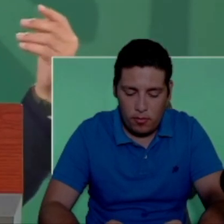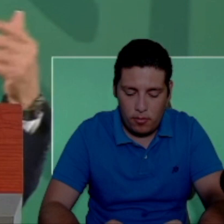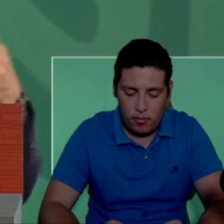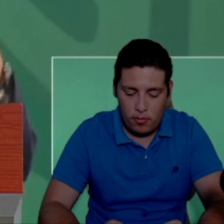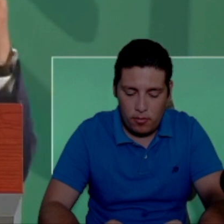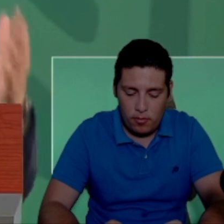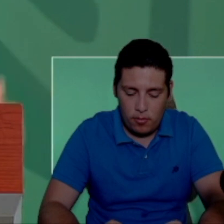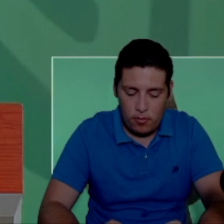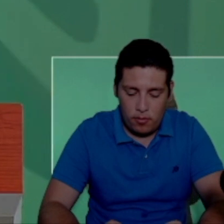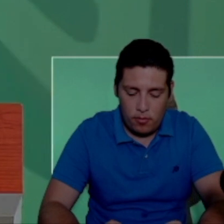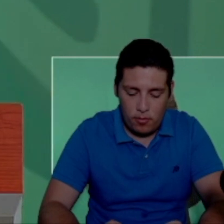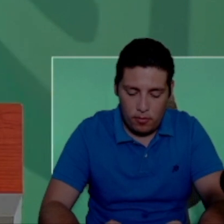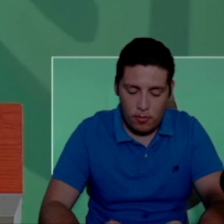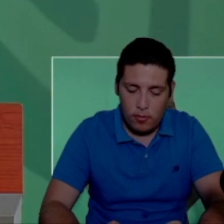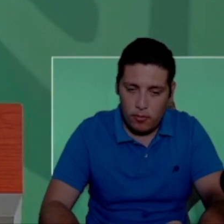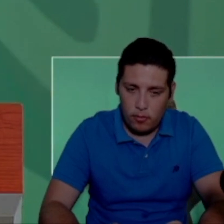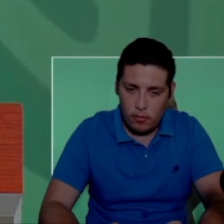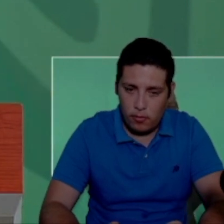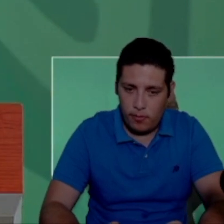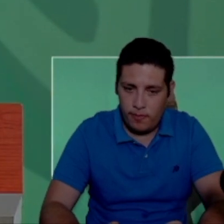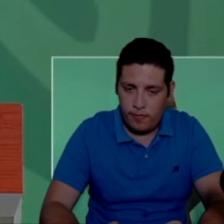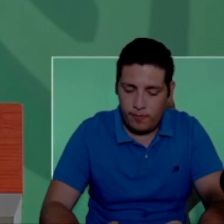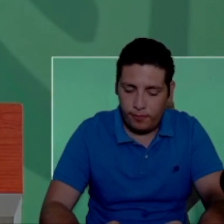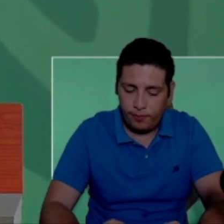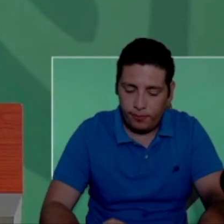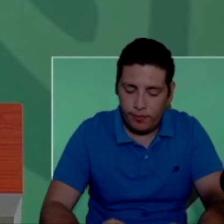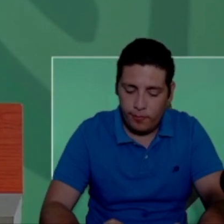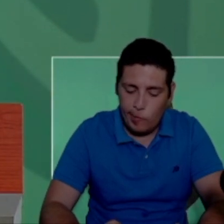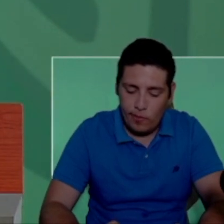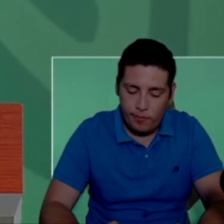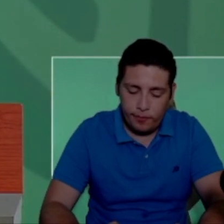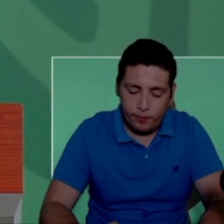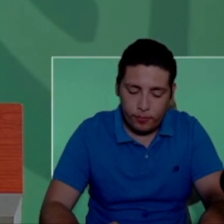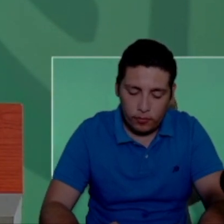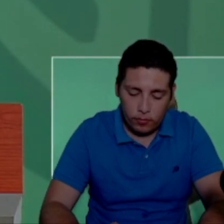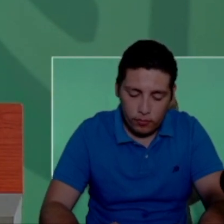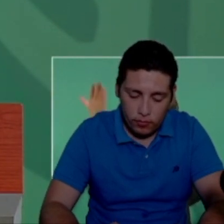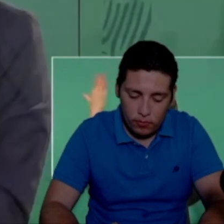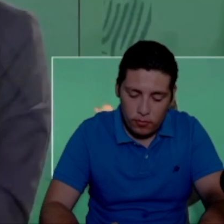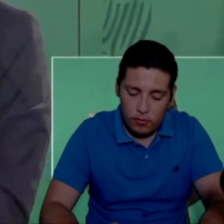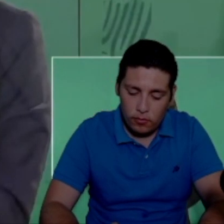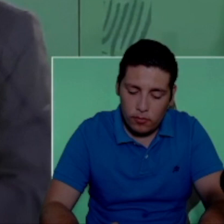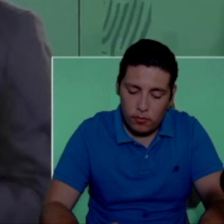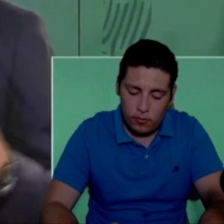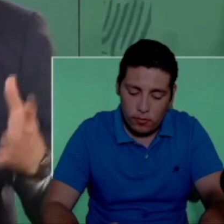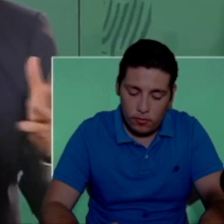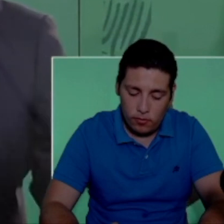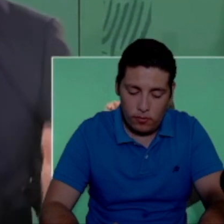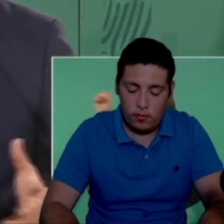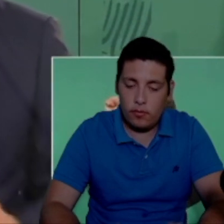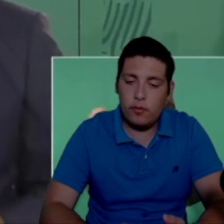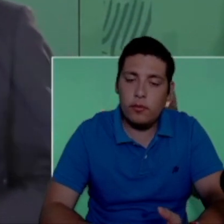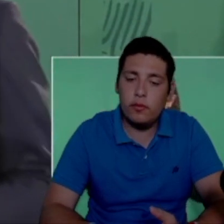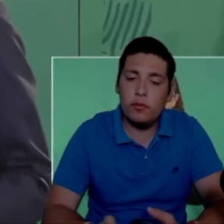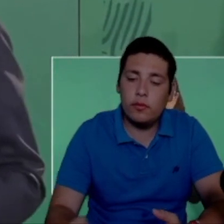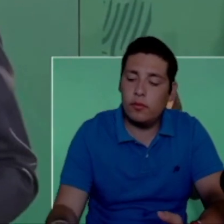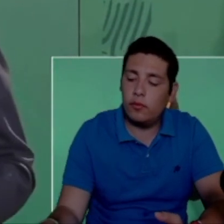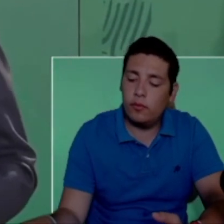Antes, comentaba yo ayer, eran pugnas muy fuertes. Incluso